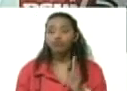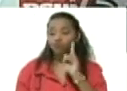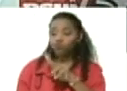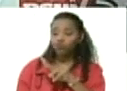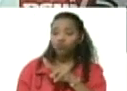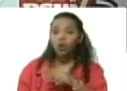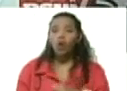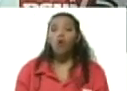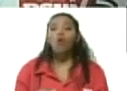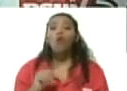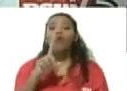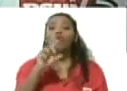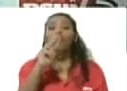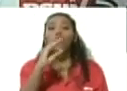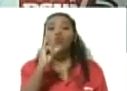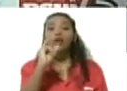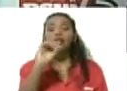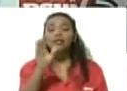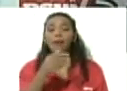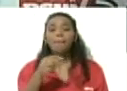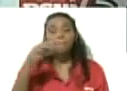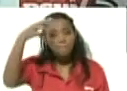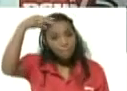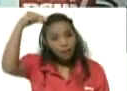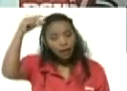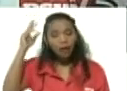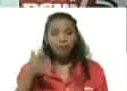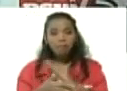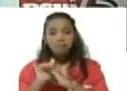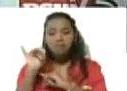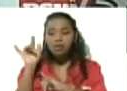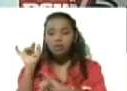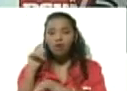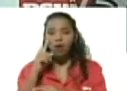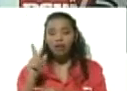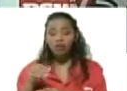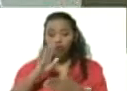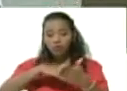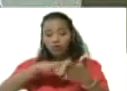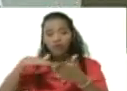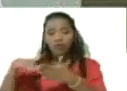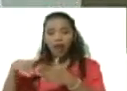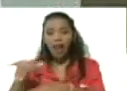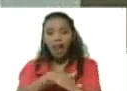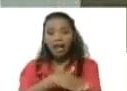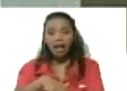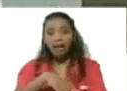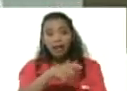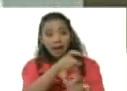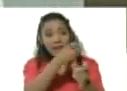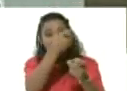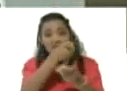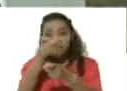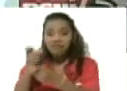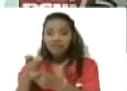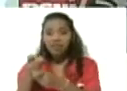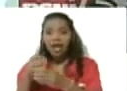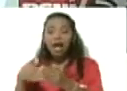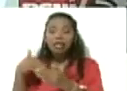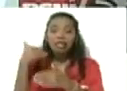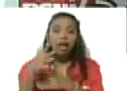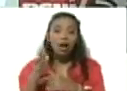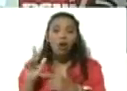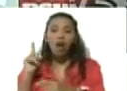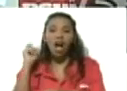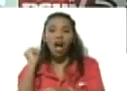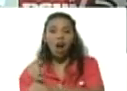Luis Parra, asediada, con pinturas en la calle, han sacado panfletos